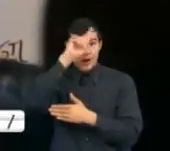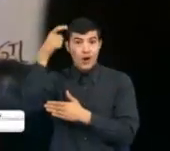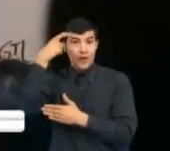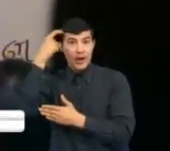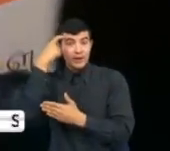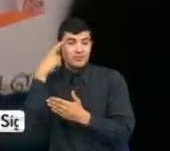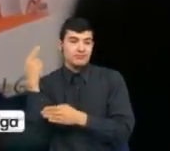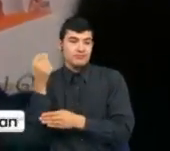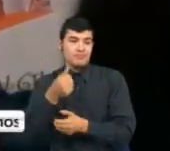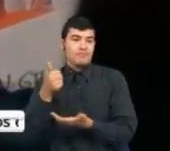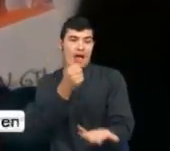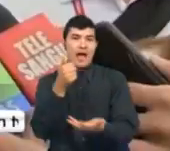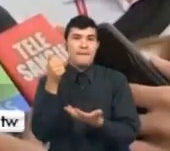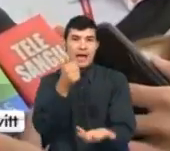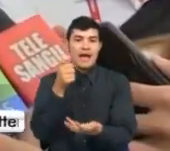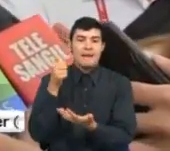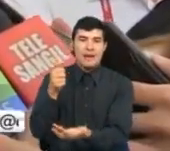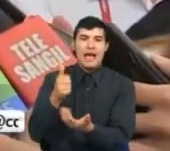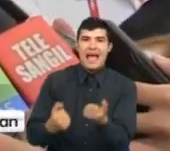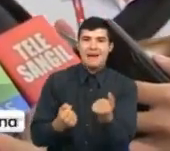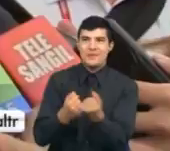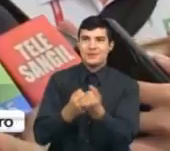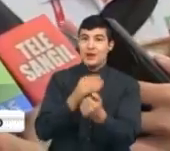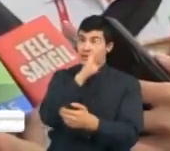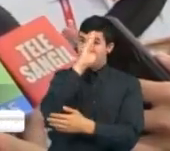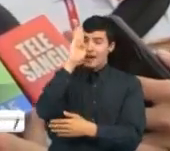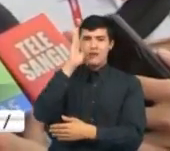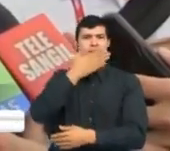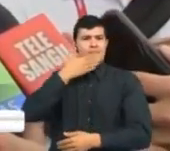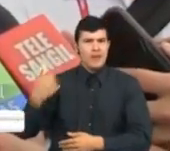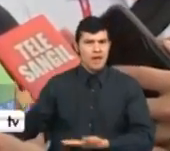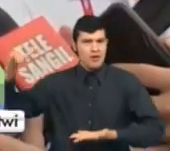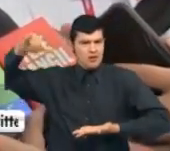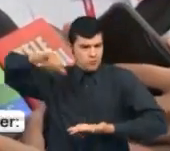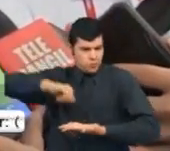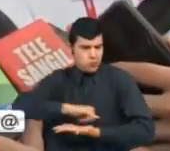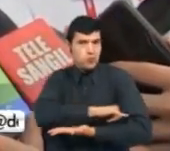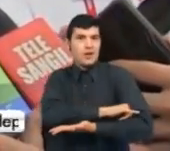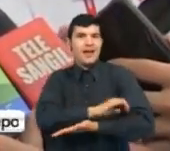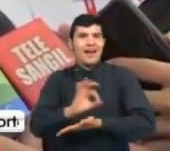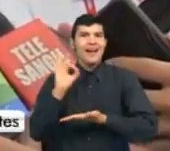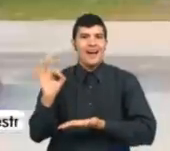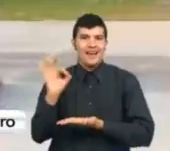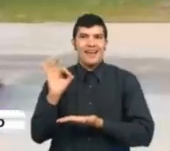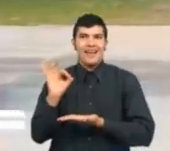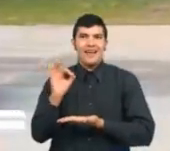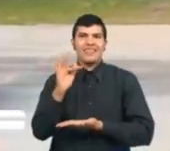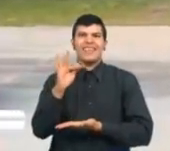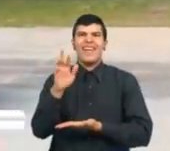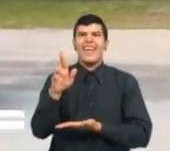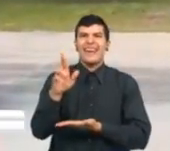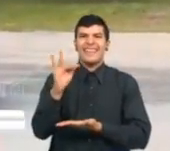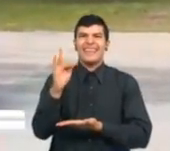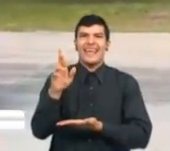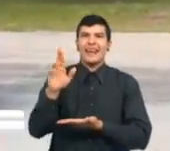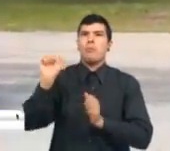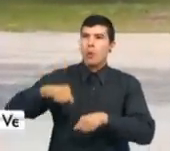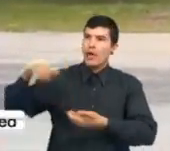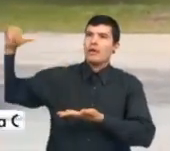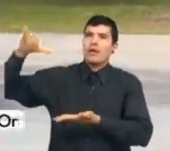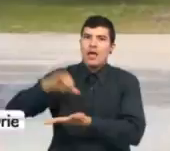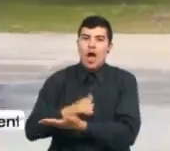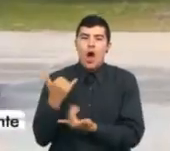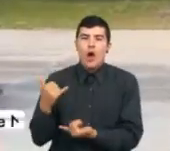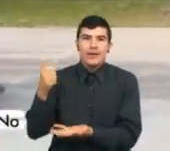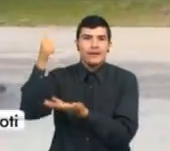se vienen destinando a la Perla del Fonse. San Gil se merece un aeropuerto, por lo menos que pueda llegar aquí un ATR. Y es lo que logramos hoy, una